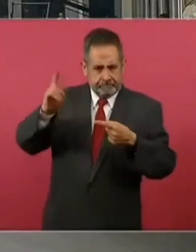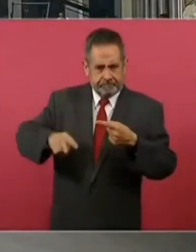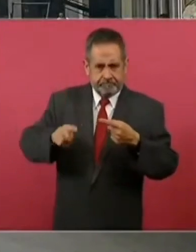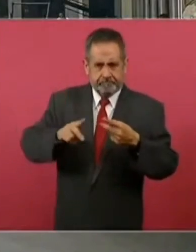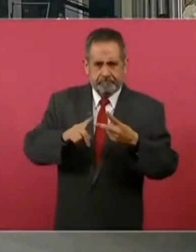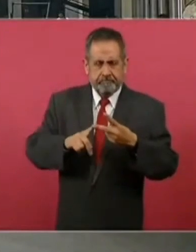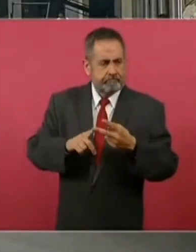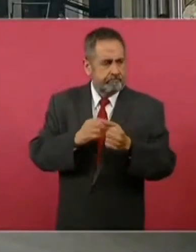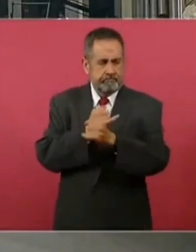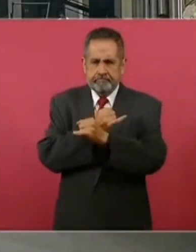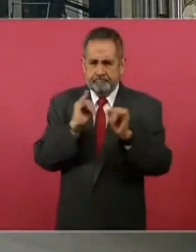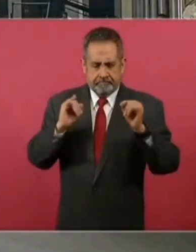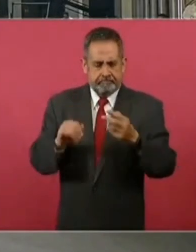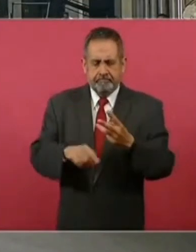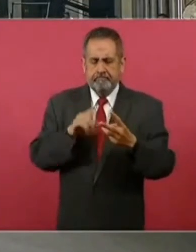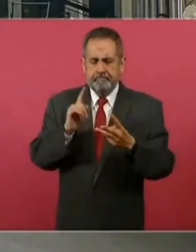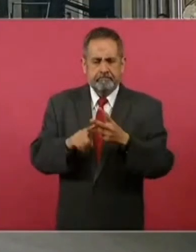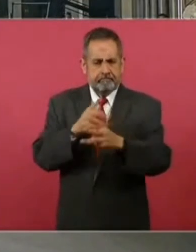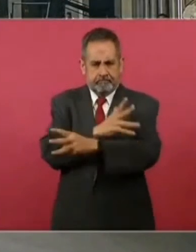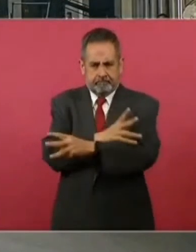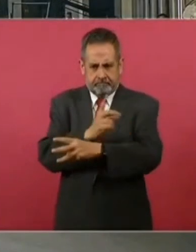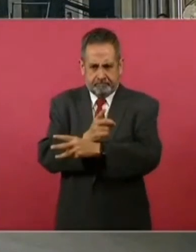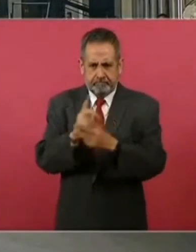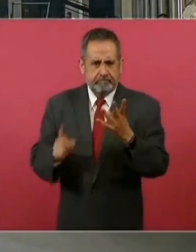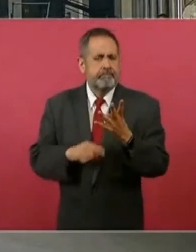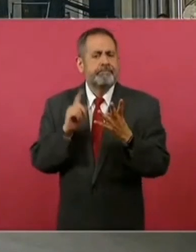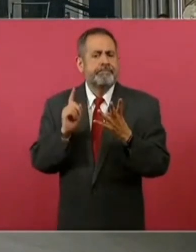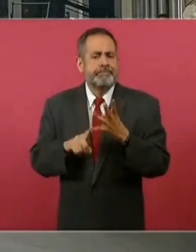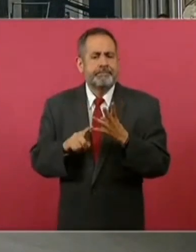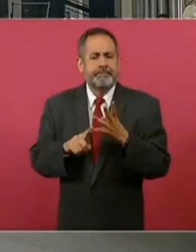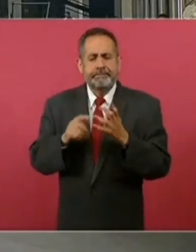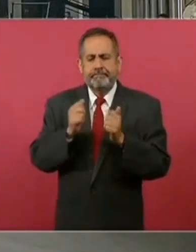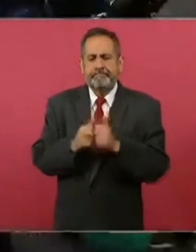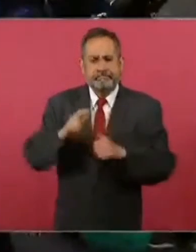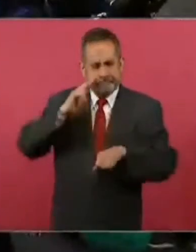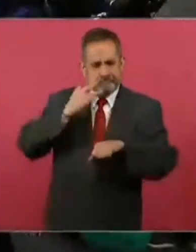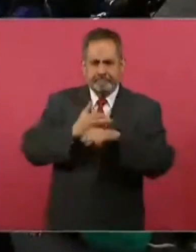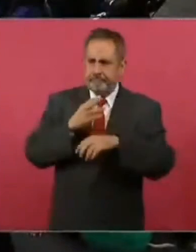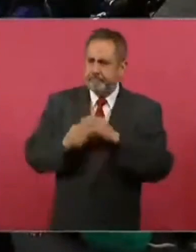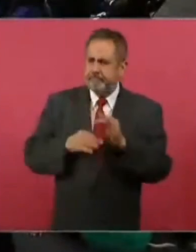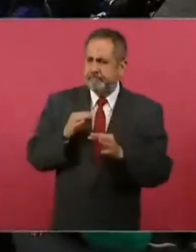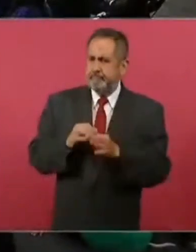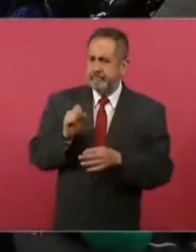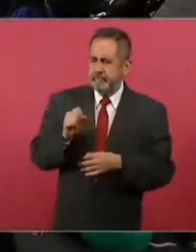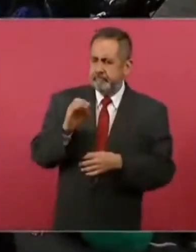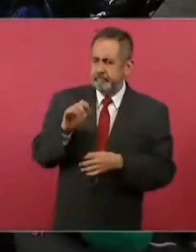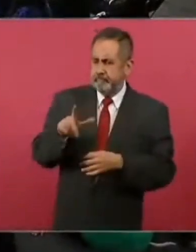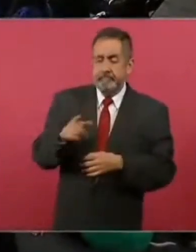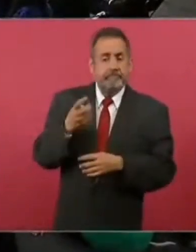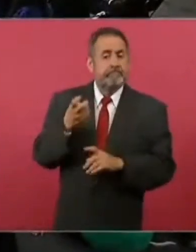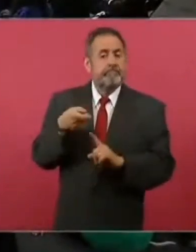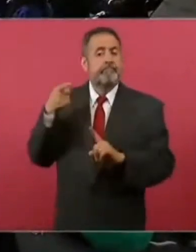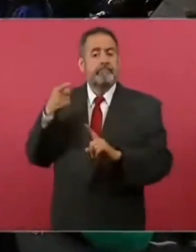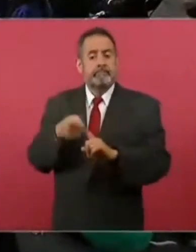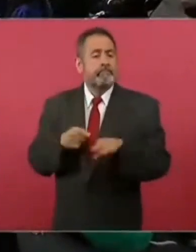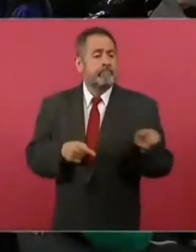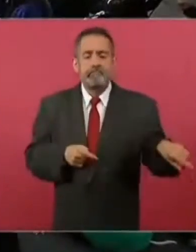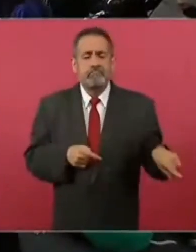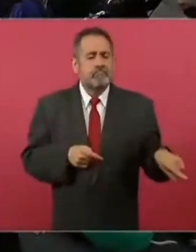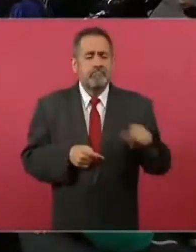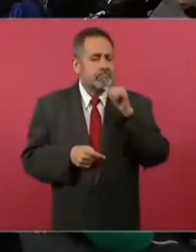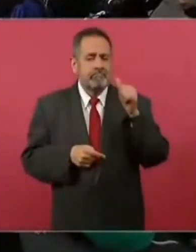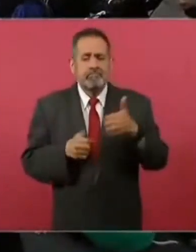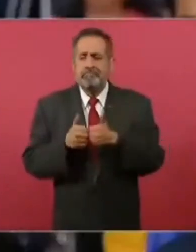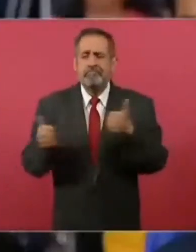tener independencia, hacerlo con honestidad y además siempre con responsabilidad social. Esos principios quedan alejados cuando